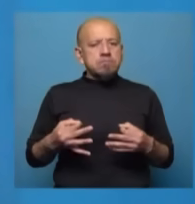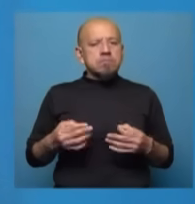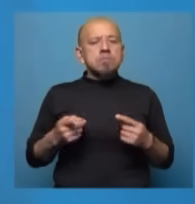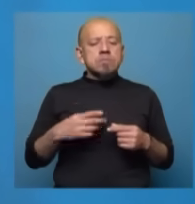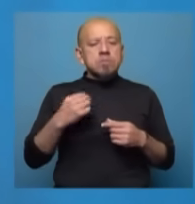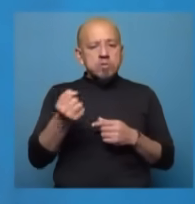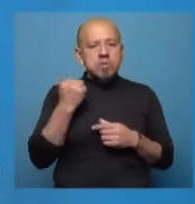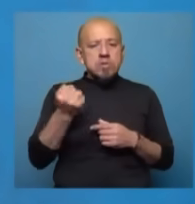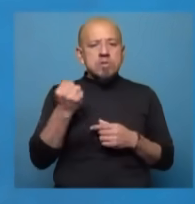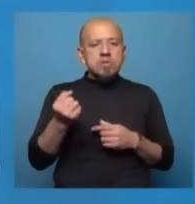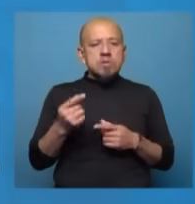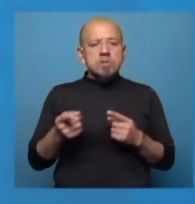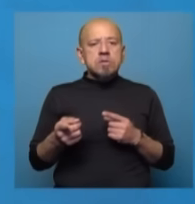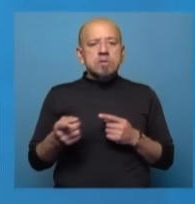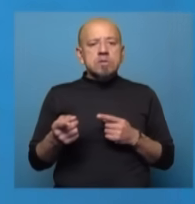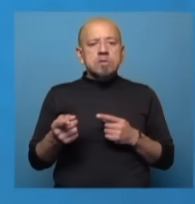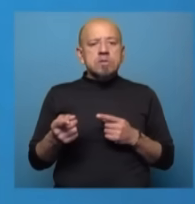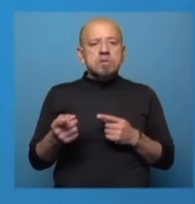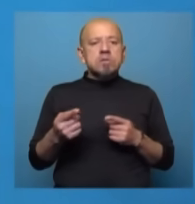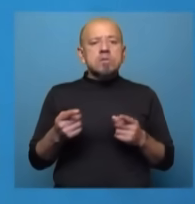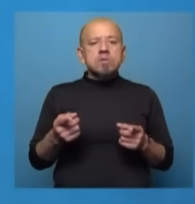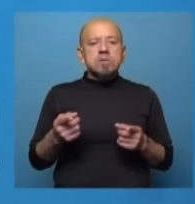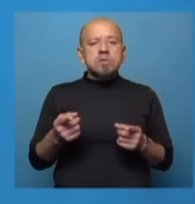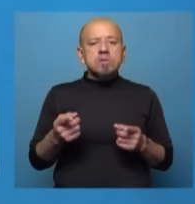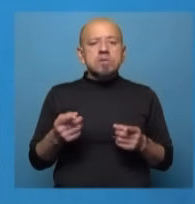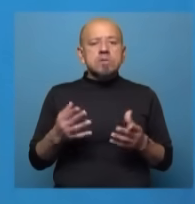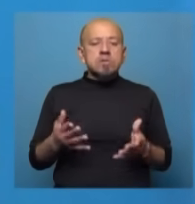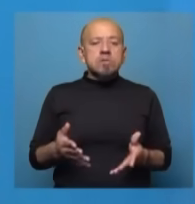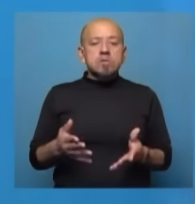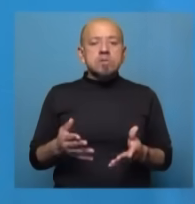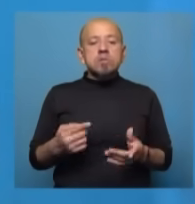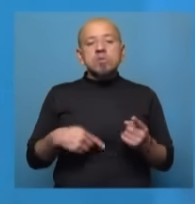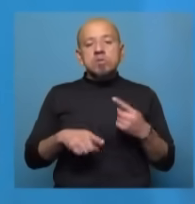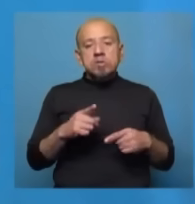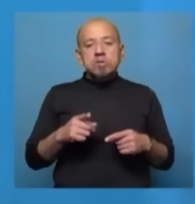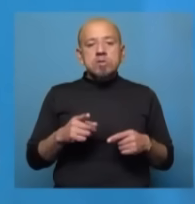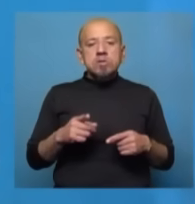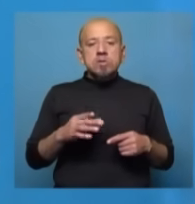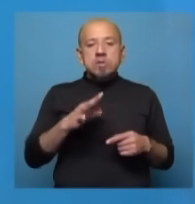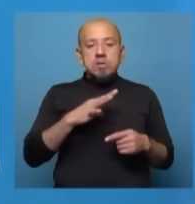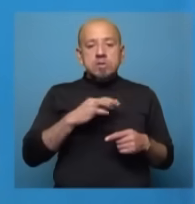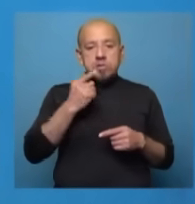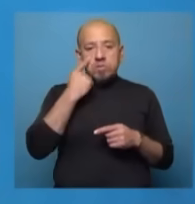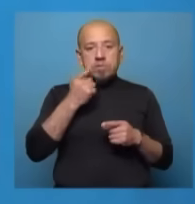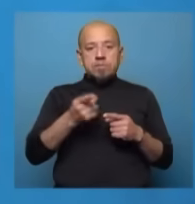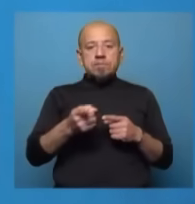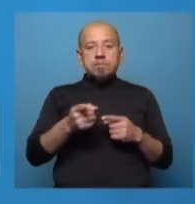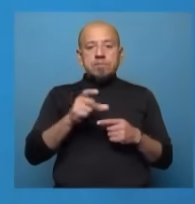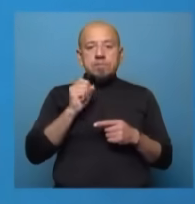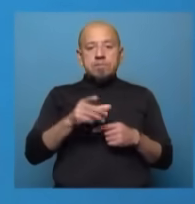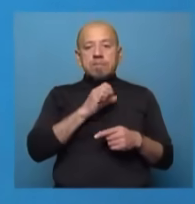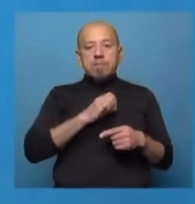destacar y realmente solo Puedes mirar la mitad del vaso lleno En definitiva se detecta y el propio